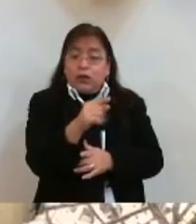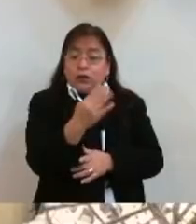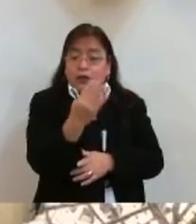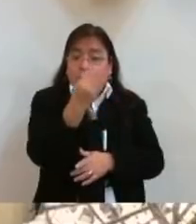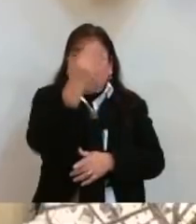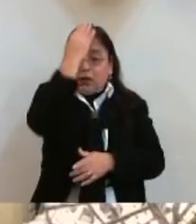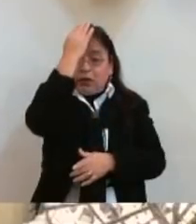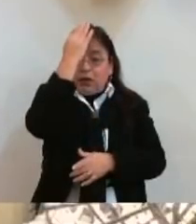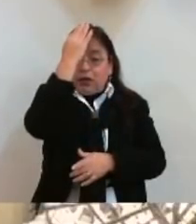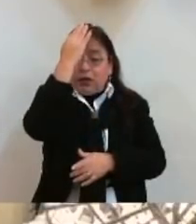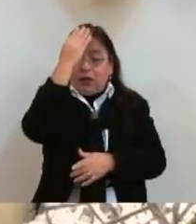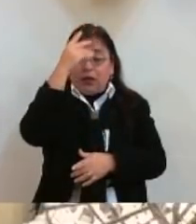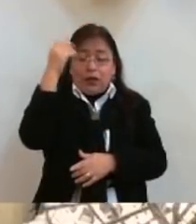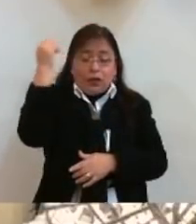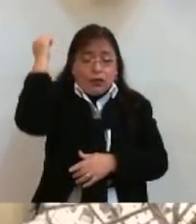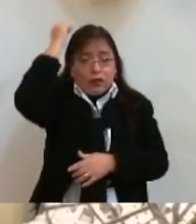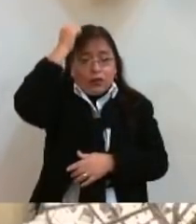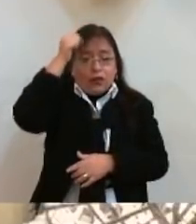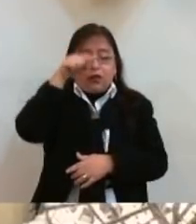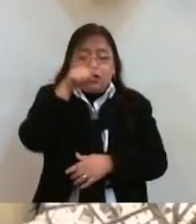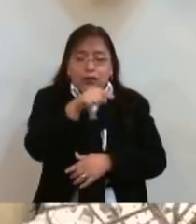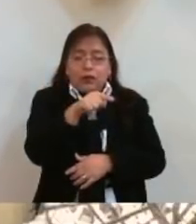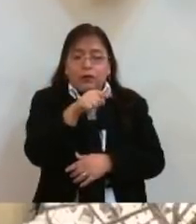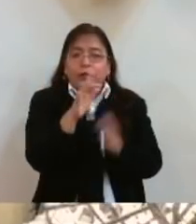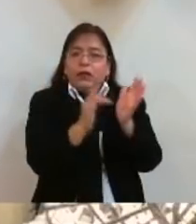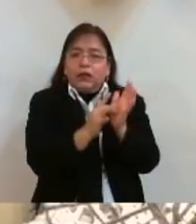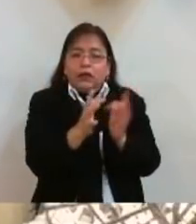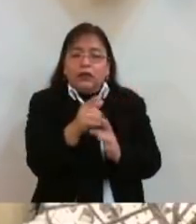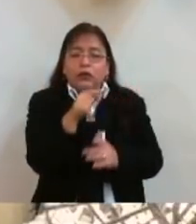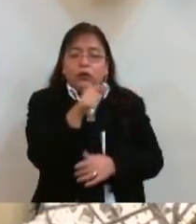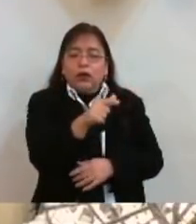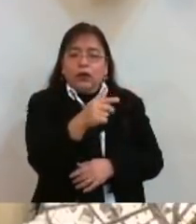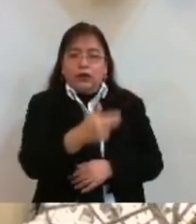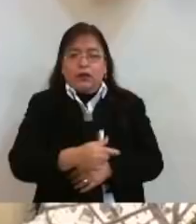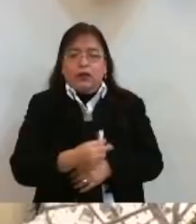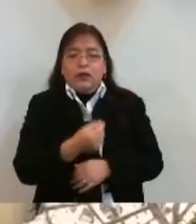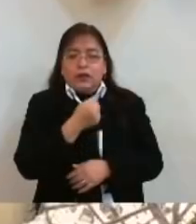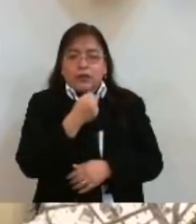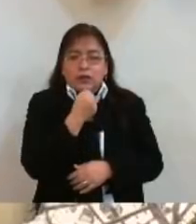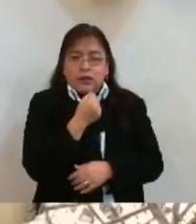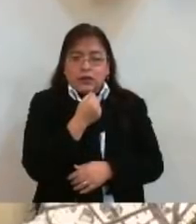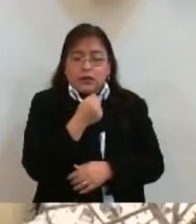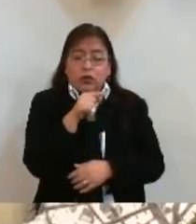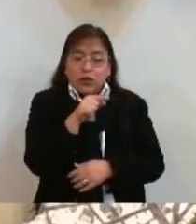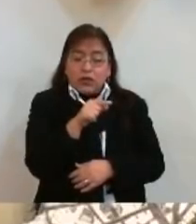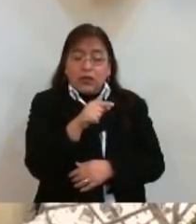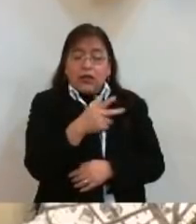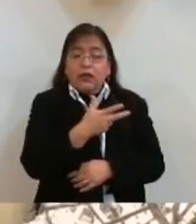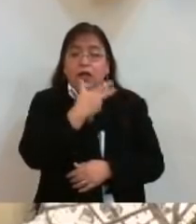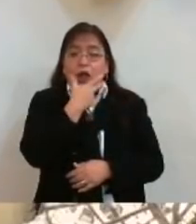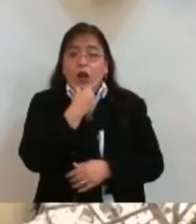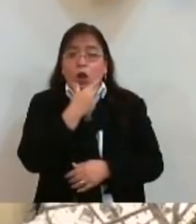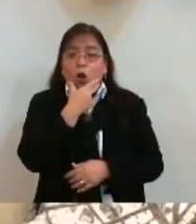sacerdote. Ese niño es el hombre con mayúscula.